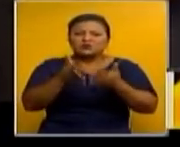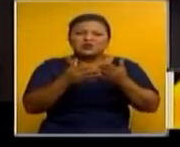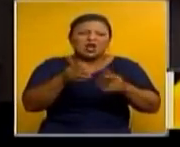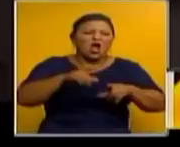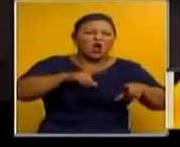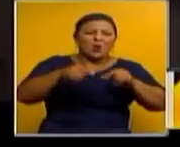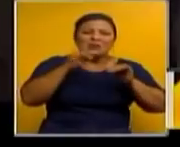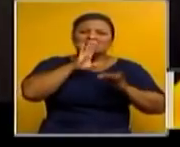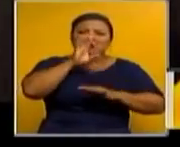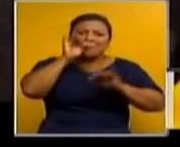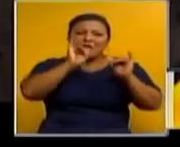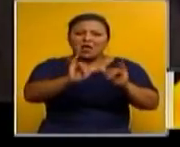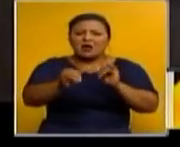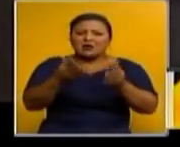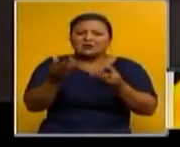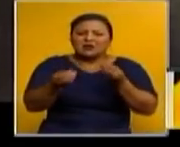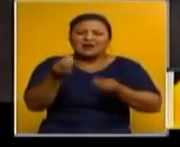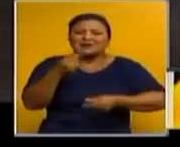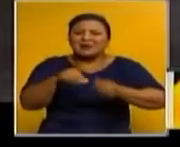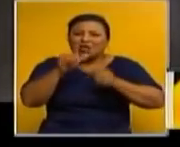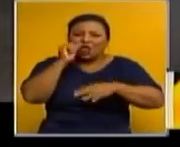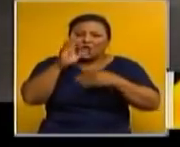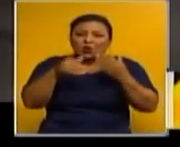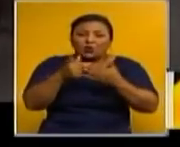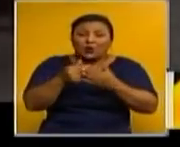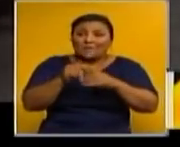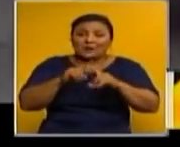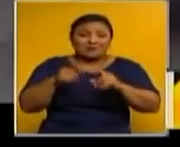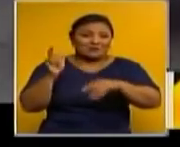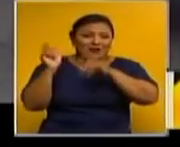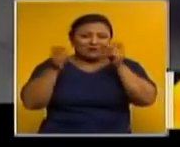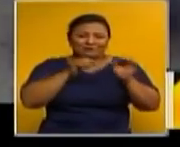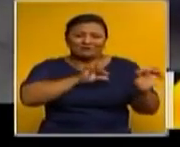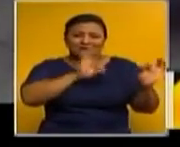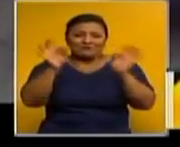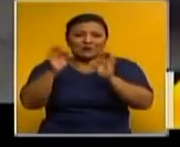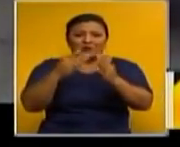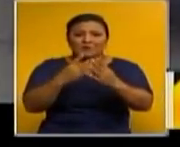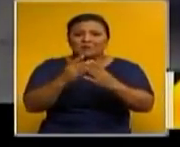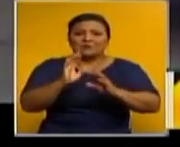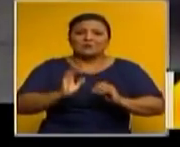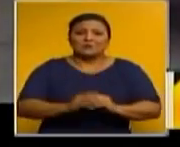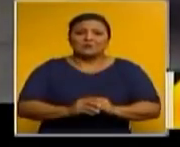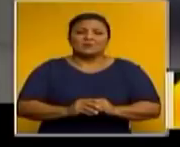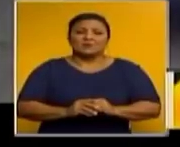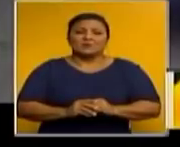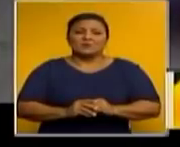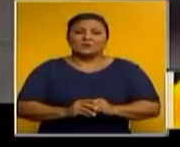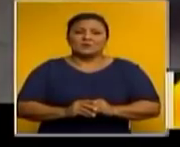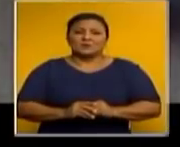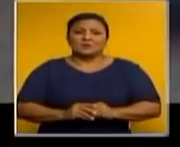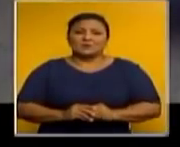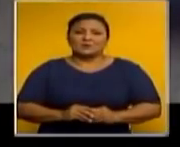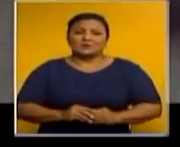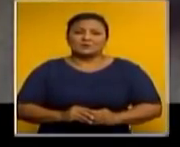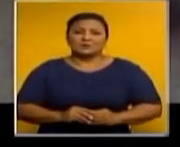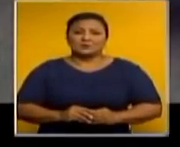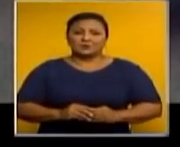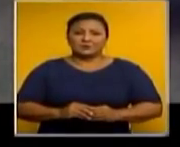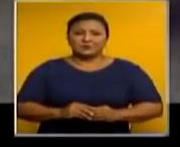recreación su centro de operaciones para delinquir. A la fiscalía fueron trasladados. César Yuxa, Noticiero 1.